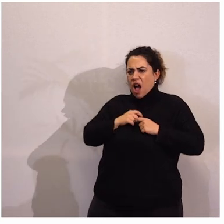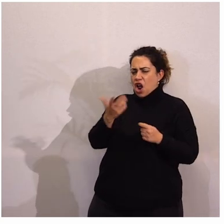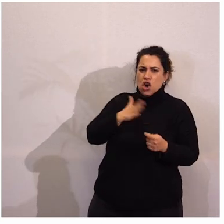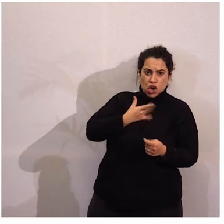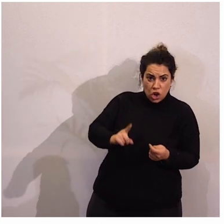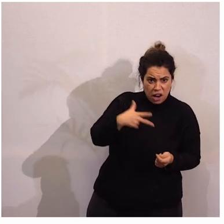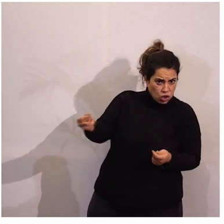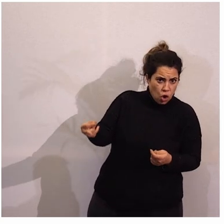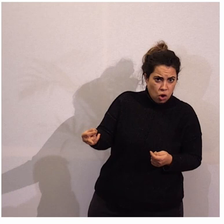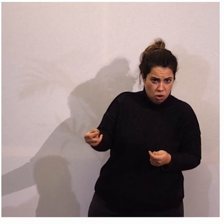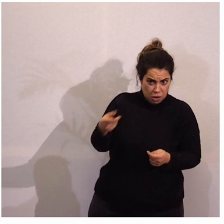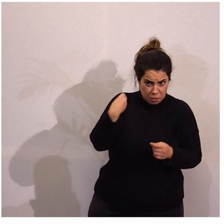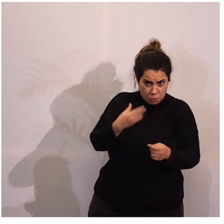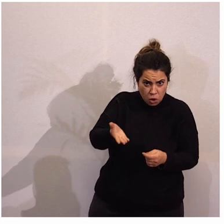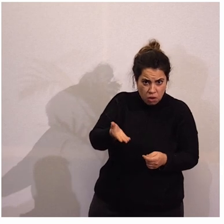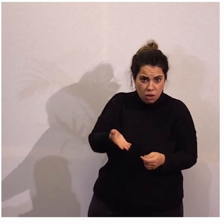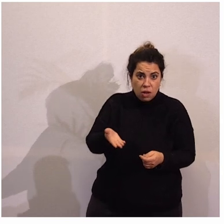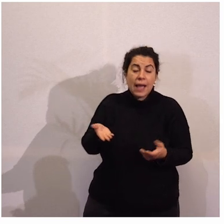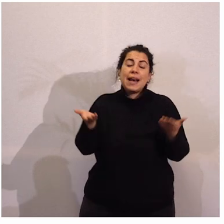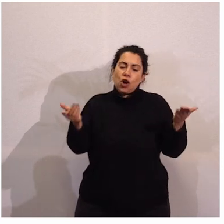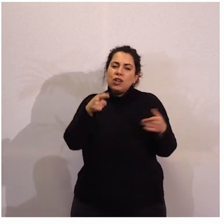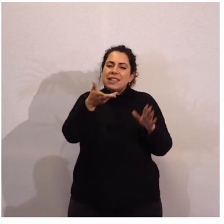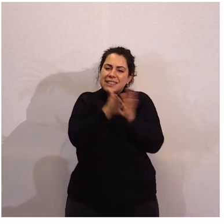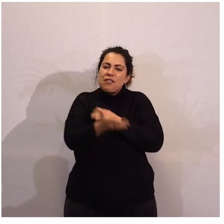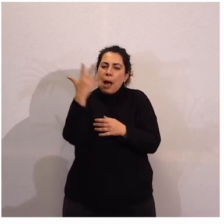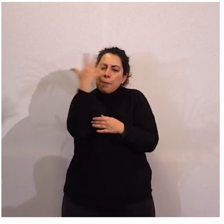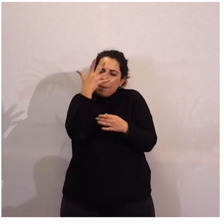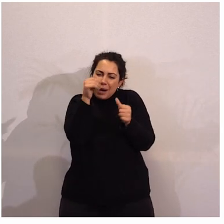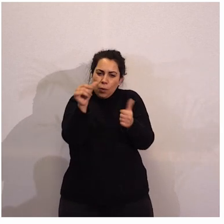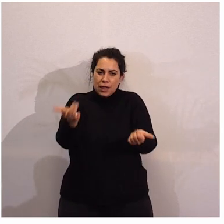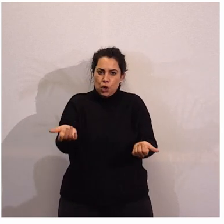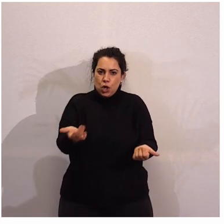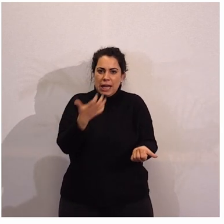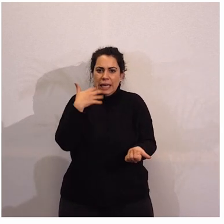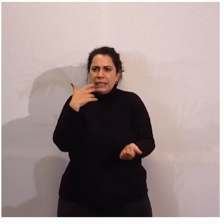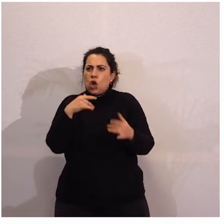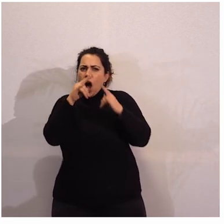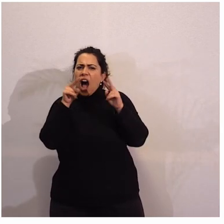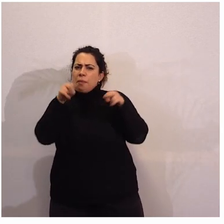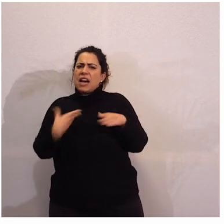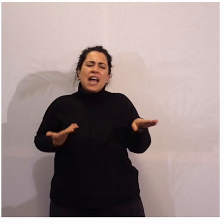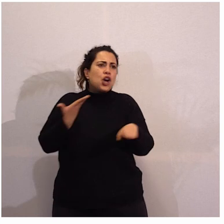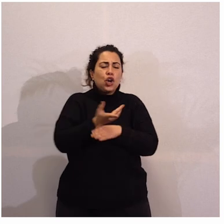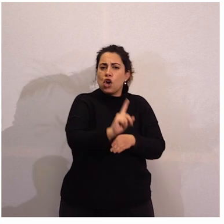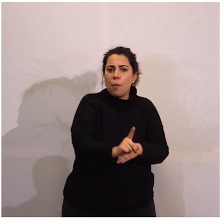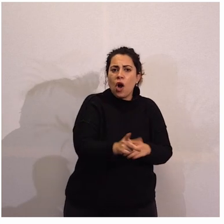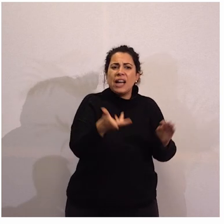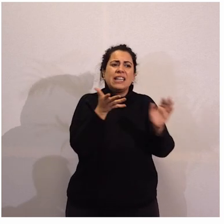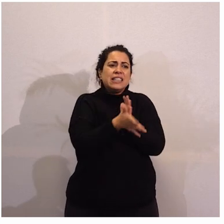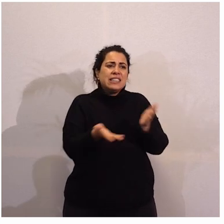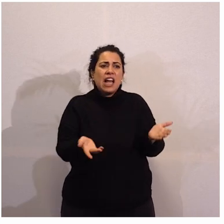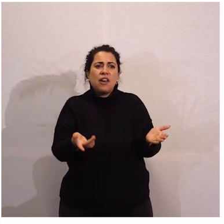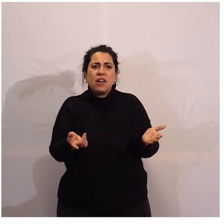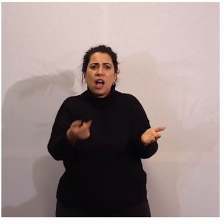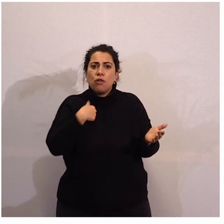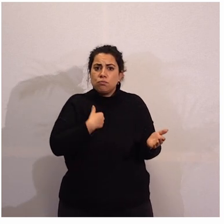¿Quieres sí. decir eso? Sí. Claro, existe ese prejuicio, claro, de que si no vas al albergue ya es que estás